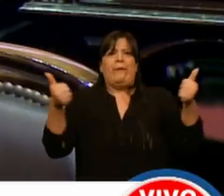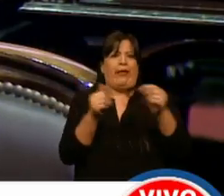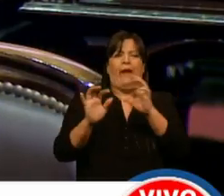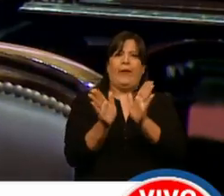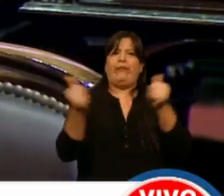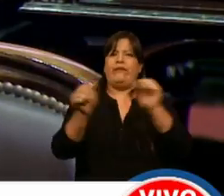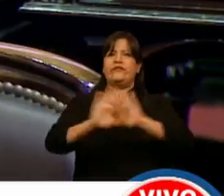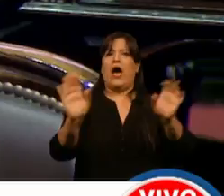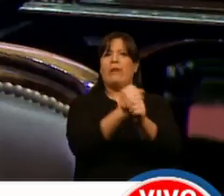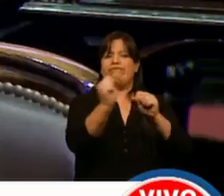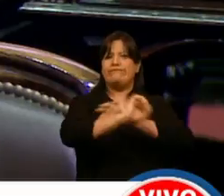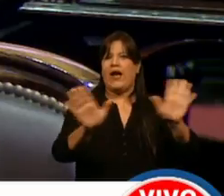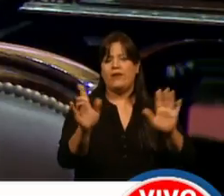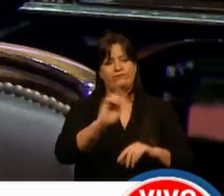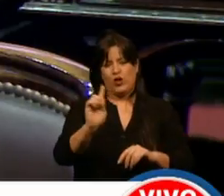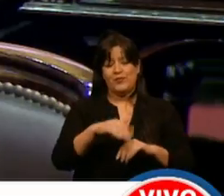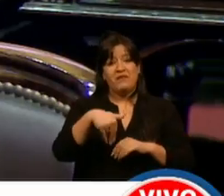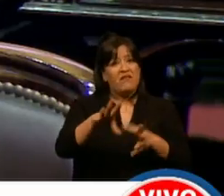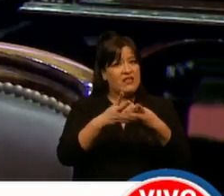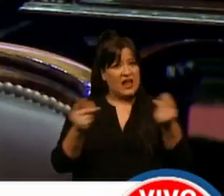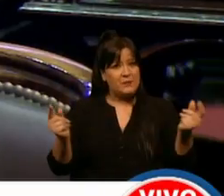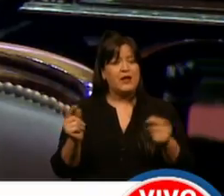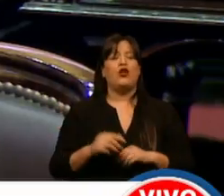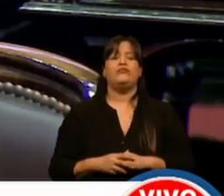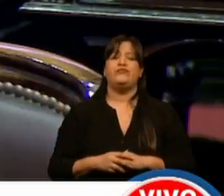brevemente para terminar